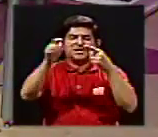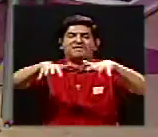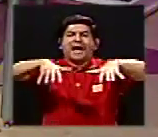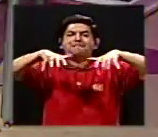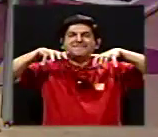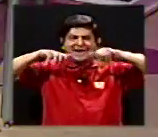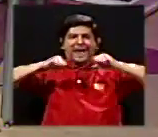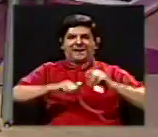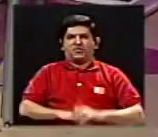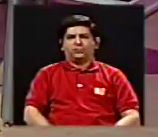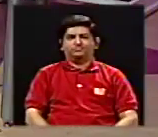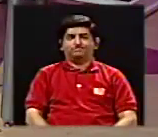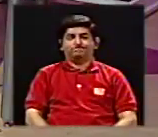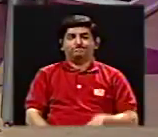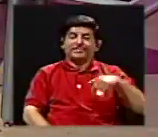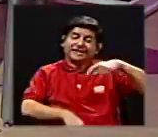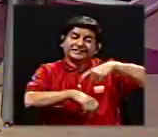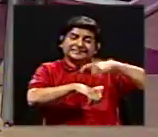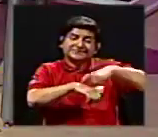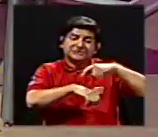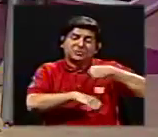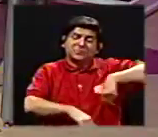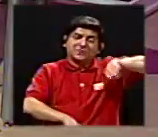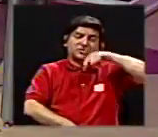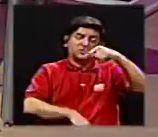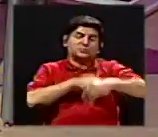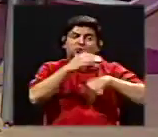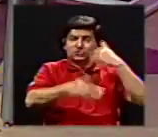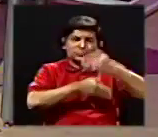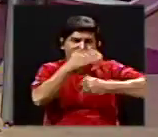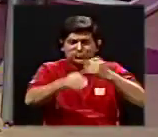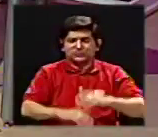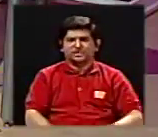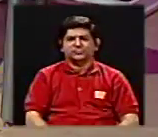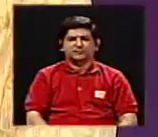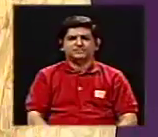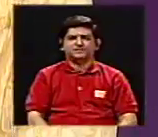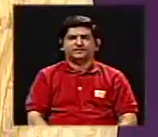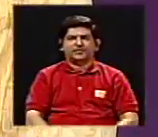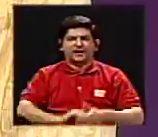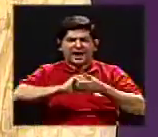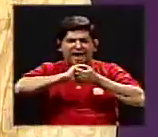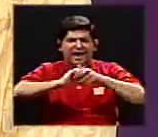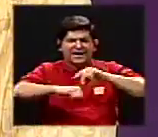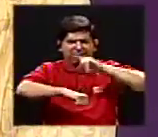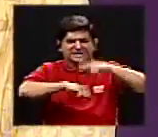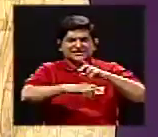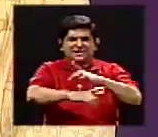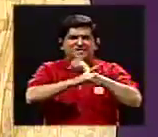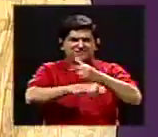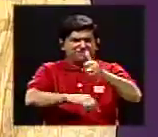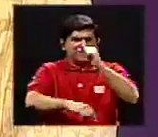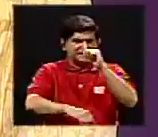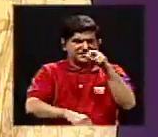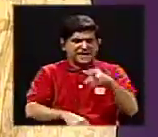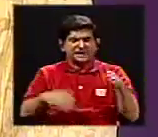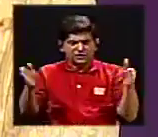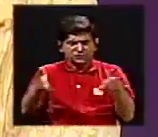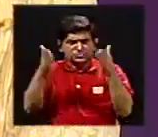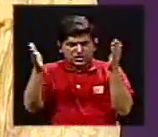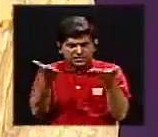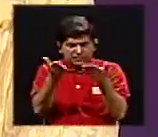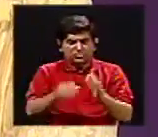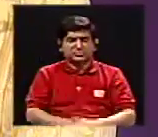plenario. Así que estamos en este momento en ese proceso. Y es la Alianza Nacional por la Defensa del Agua la que está